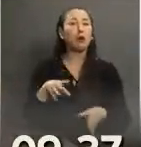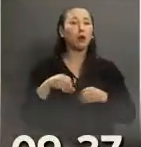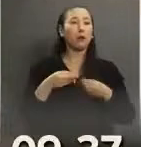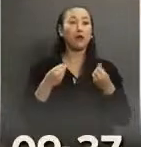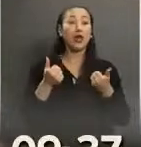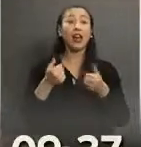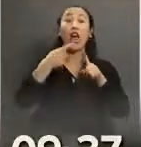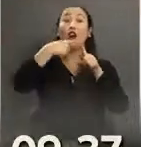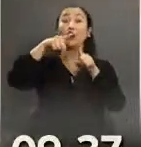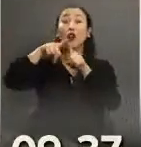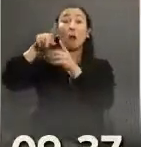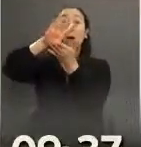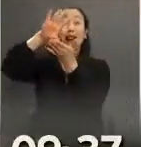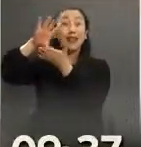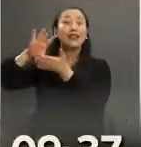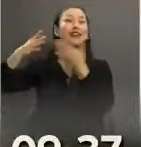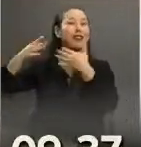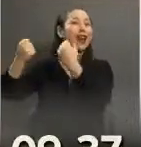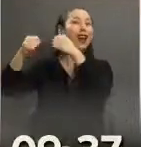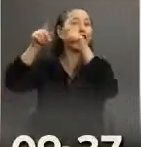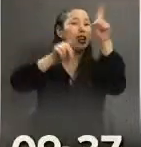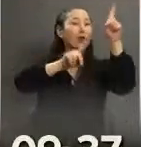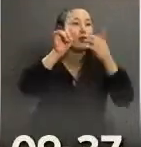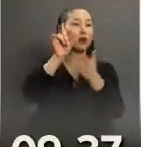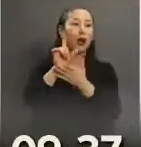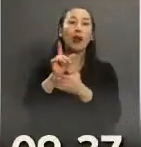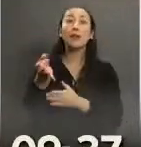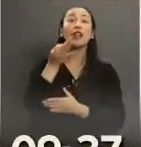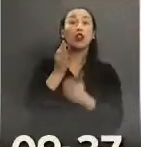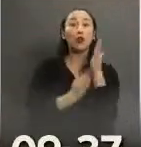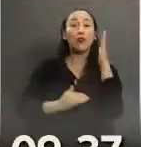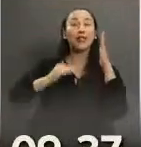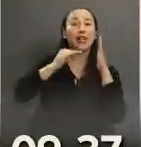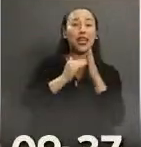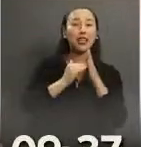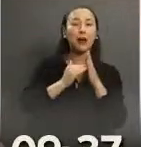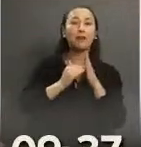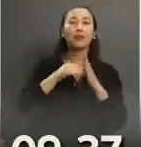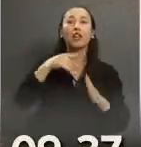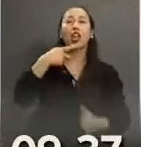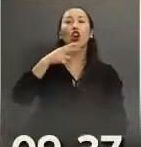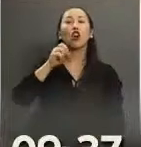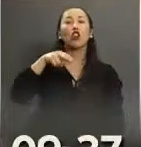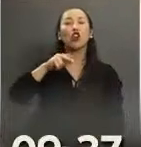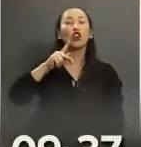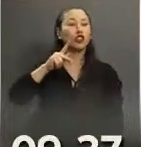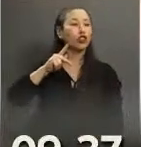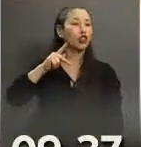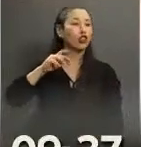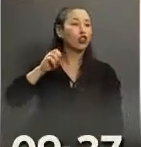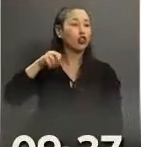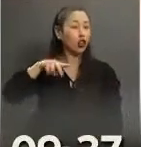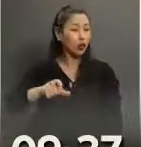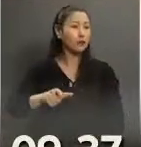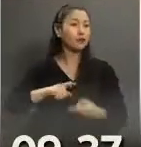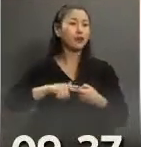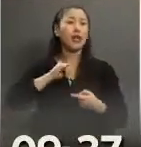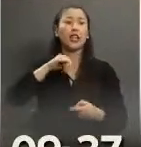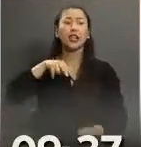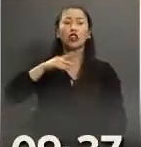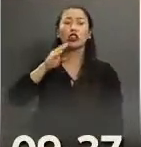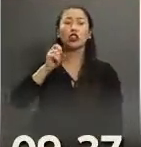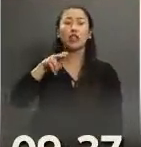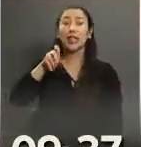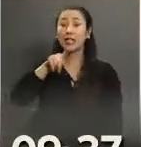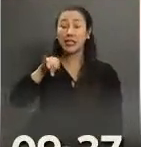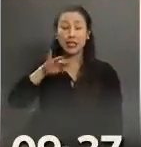¿Cómo siente eso, estos resultados? Sí, me dijeron que en Nueva Zelanda, en Hong Kong, en China, en Indonesia, que en Australia estuvo peleado, pero ahí ganó Daniel.